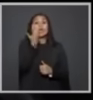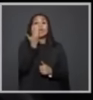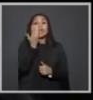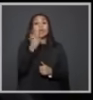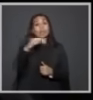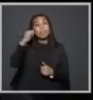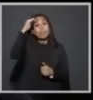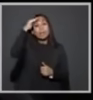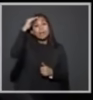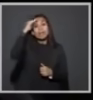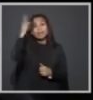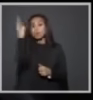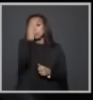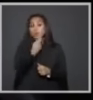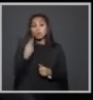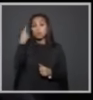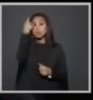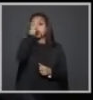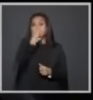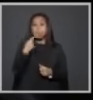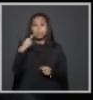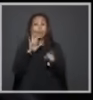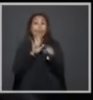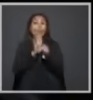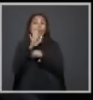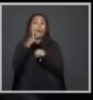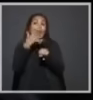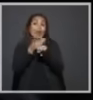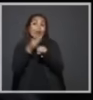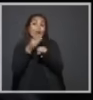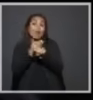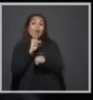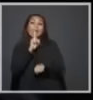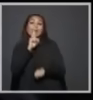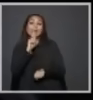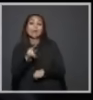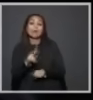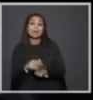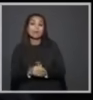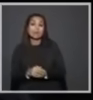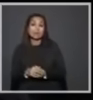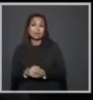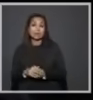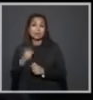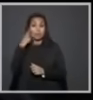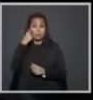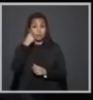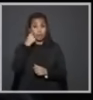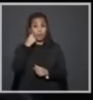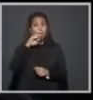las posibilidades. Nada más les voy a dar un dato. En la montaña de Guerrero,